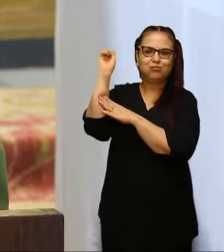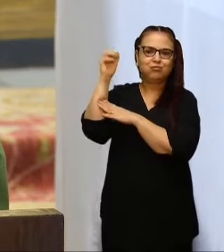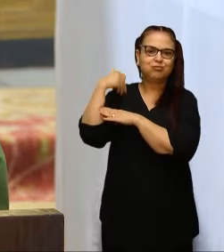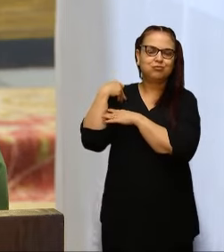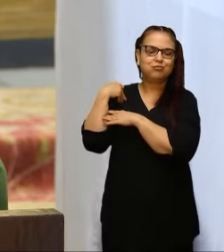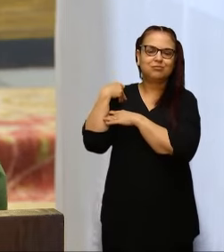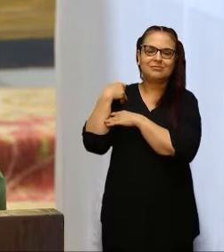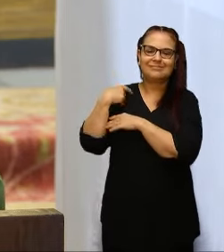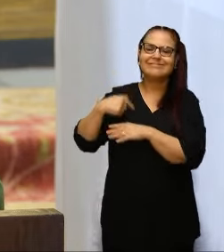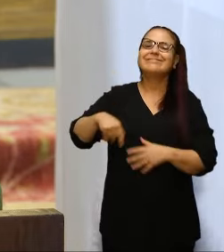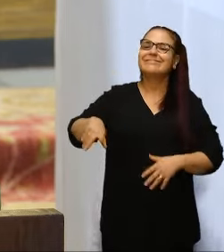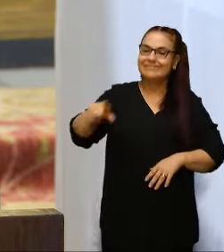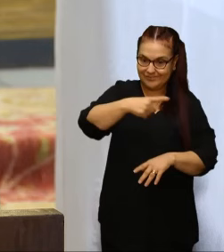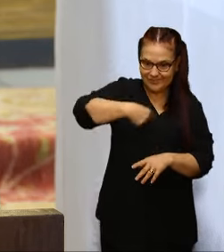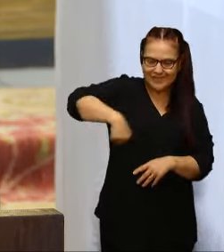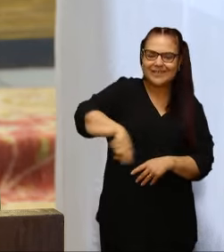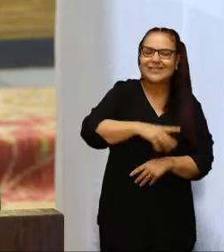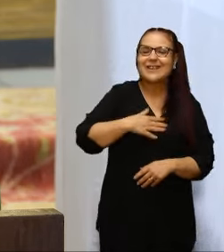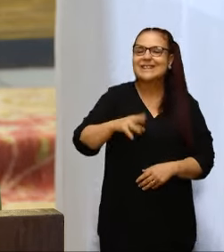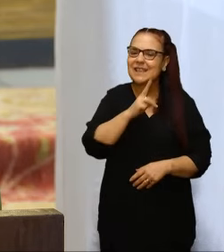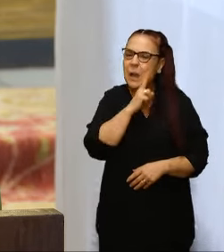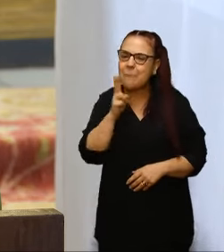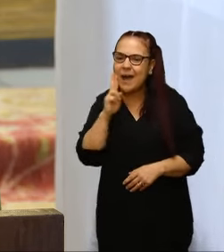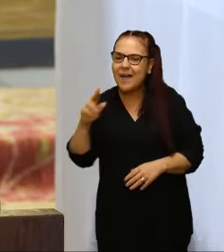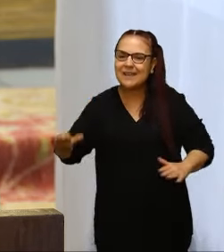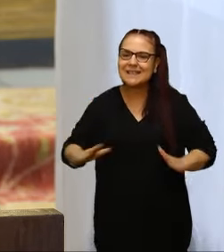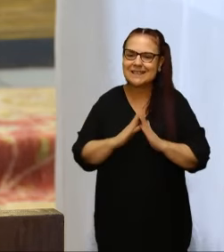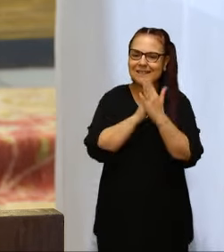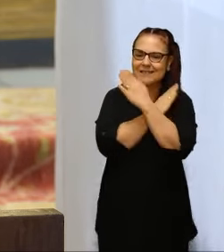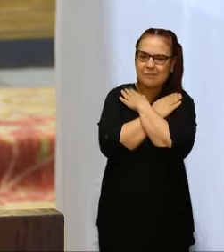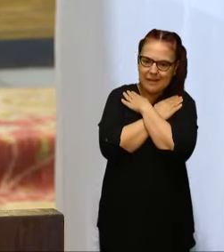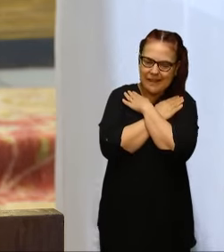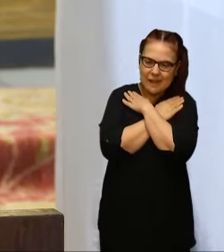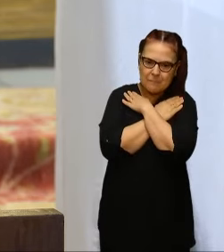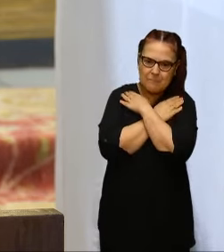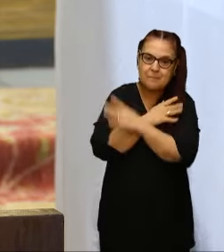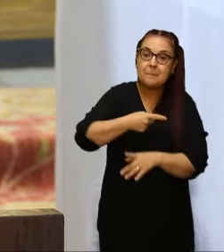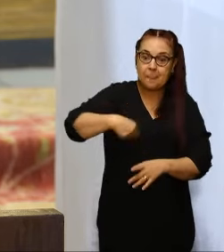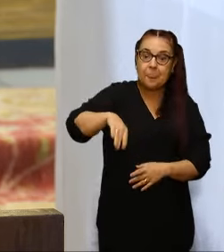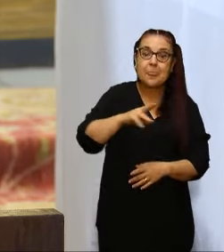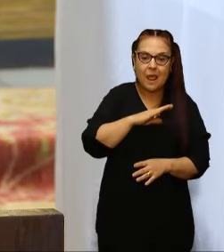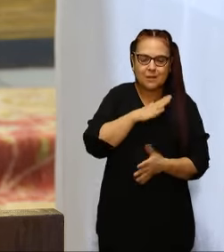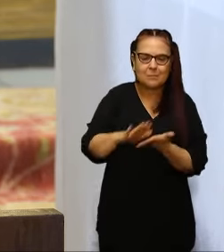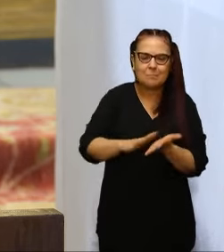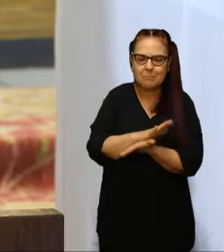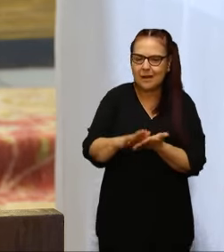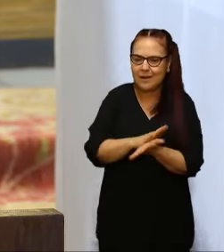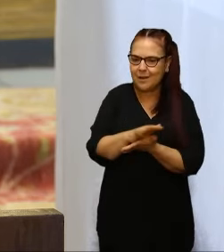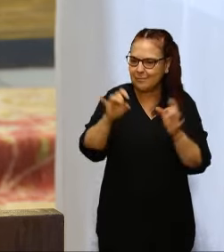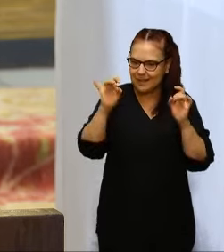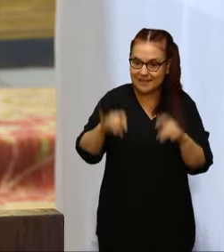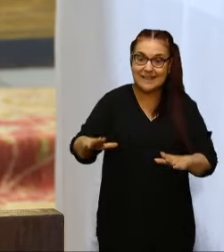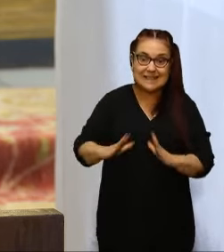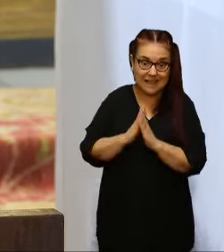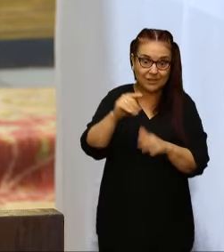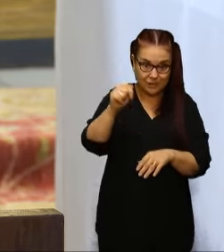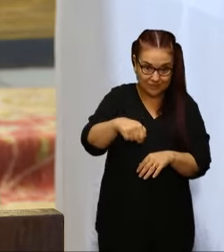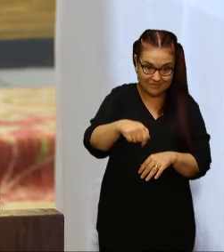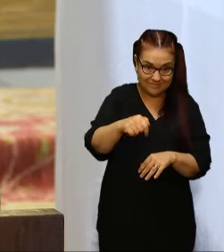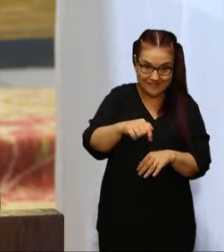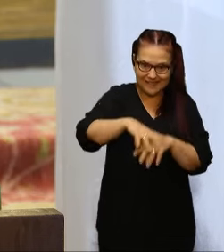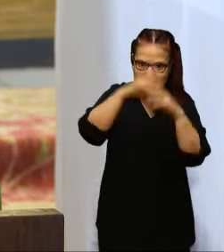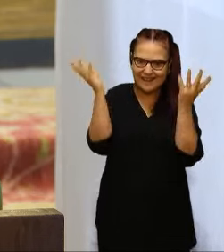el manto de nuestra Madre, Santa María, repitamos las palabras también como los santos que tenemos aquí en esta